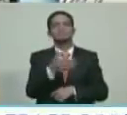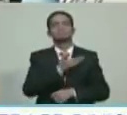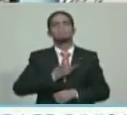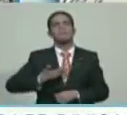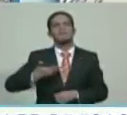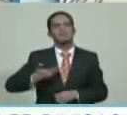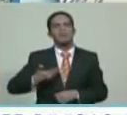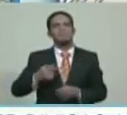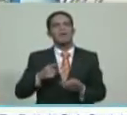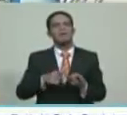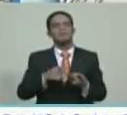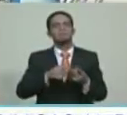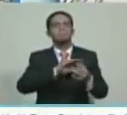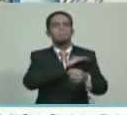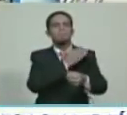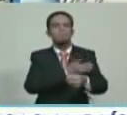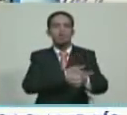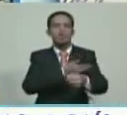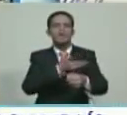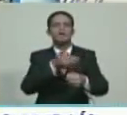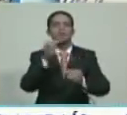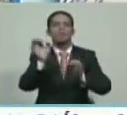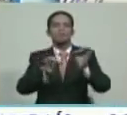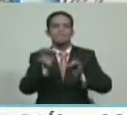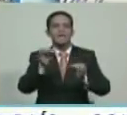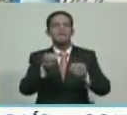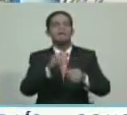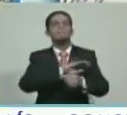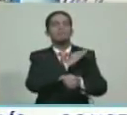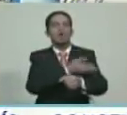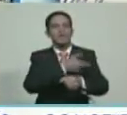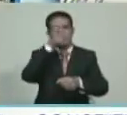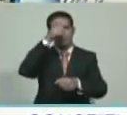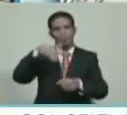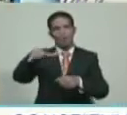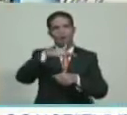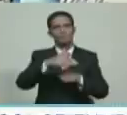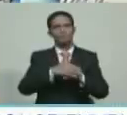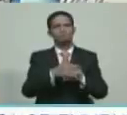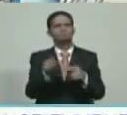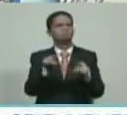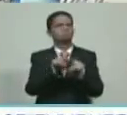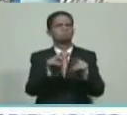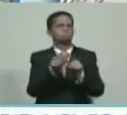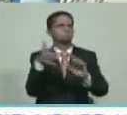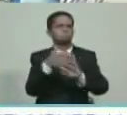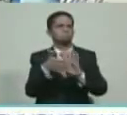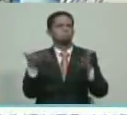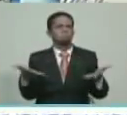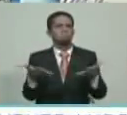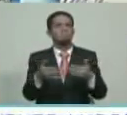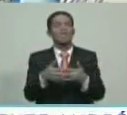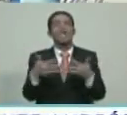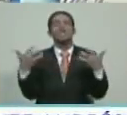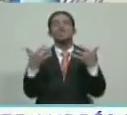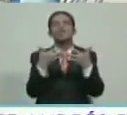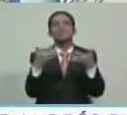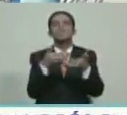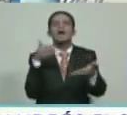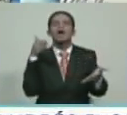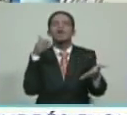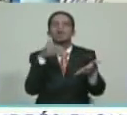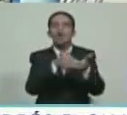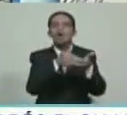el Poder Ciudadano, el Poder Judicial, entre otros, como es la lucha sin cuartel contra el